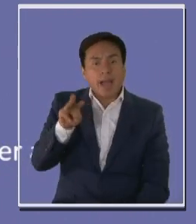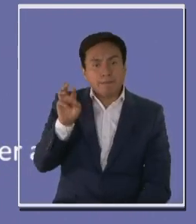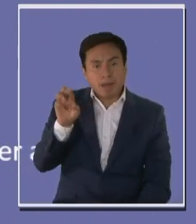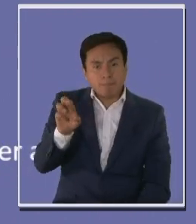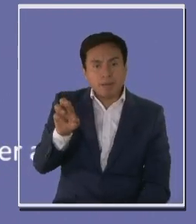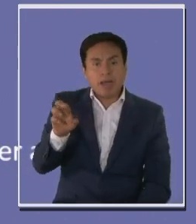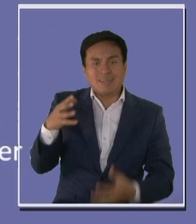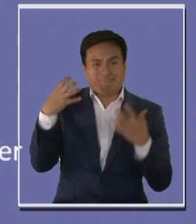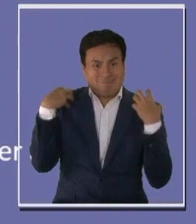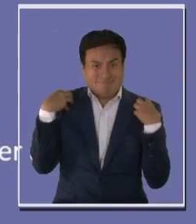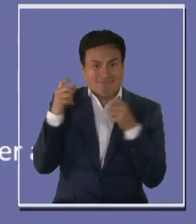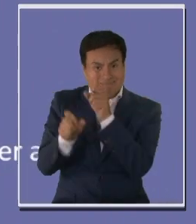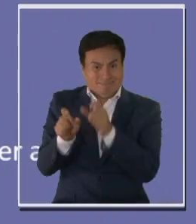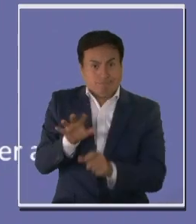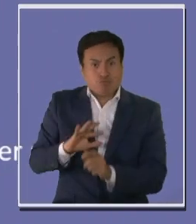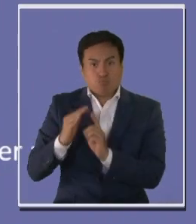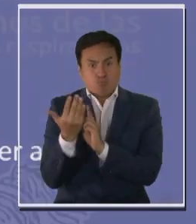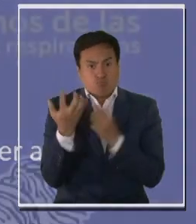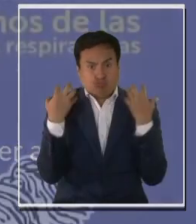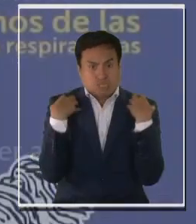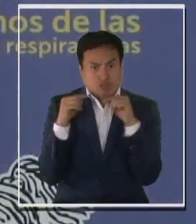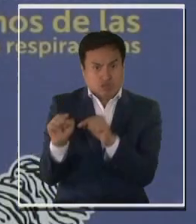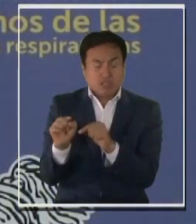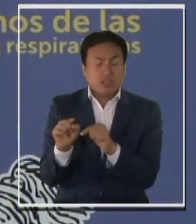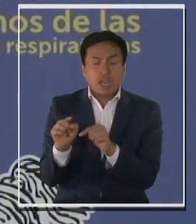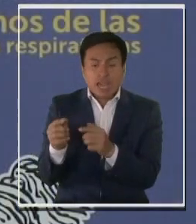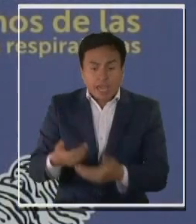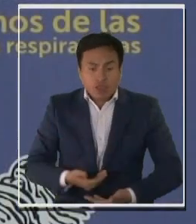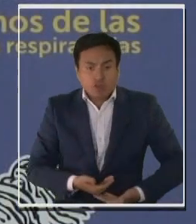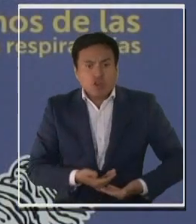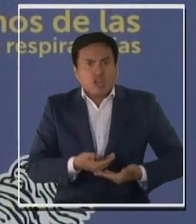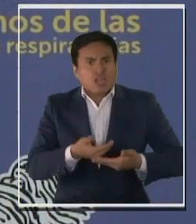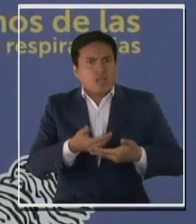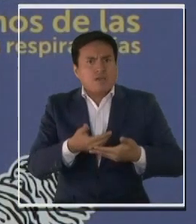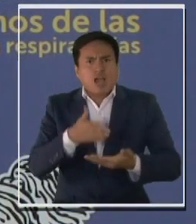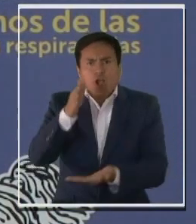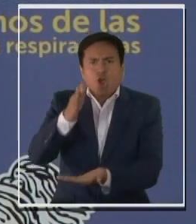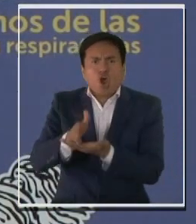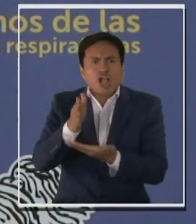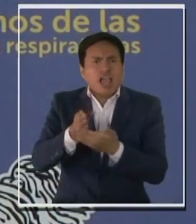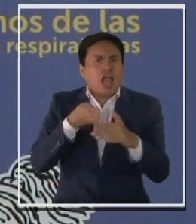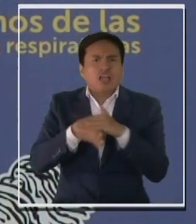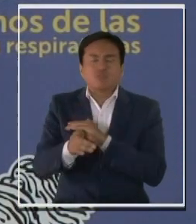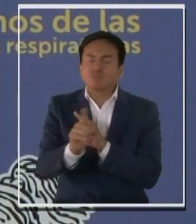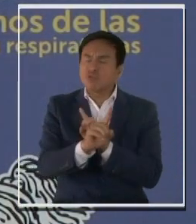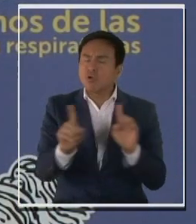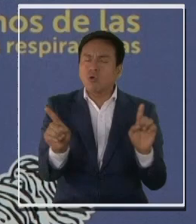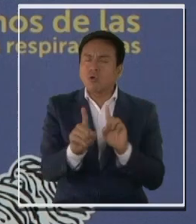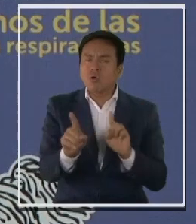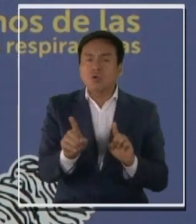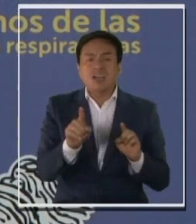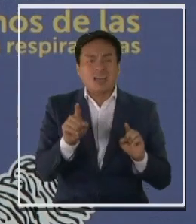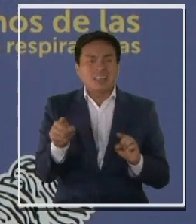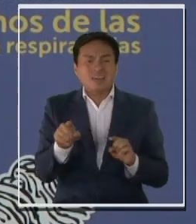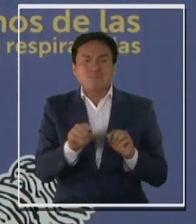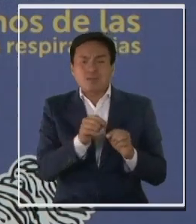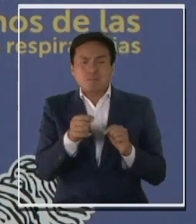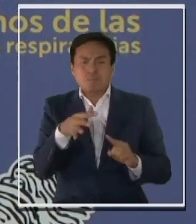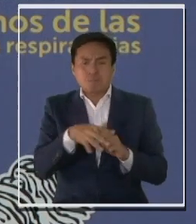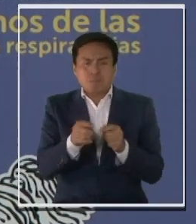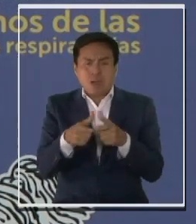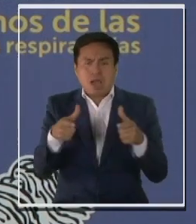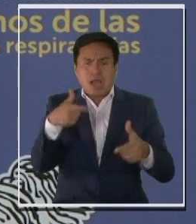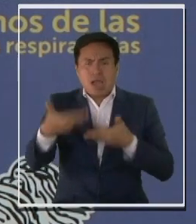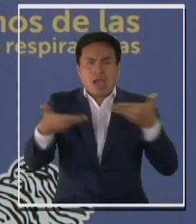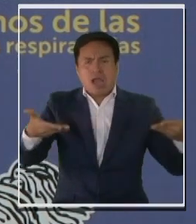apoderados cuidadores que no los lleven y no los manden al colegio porque así es donde se generan brotes y mayores